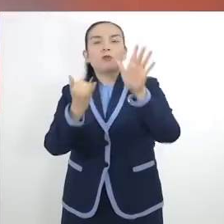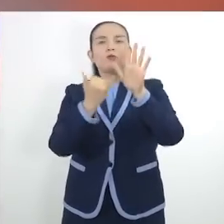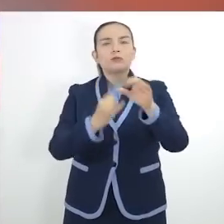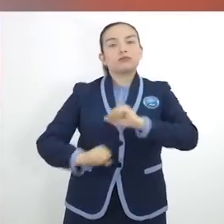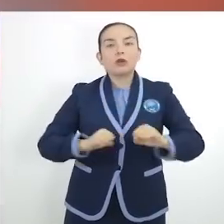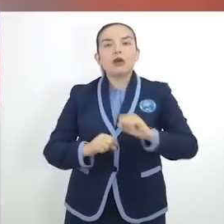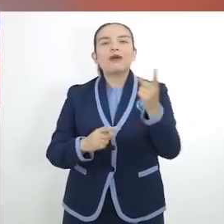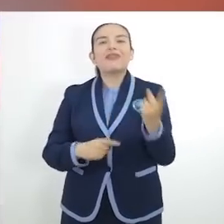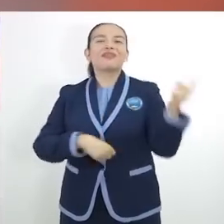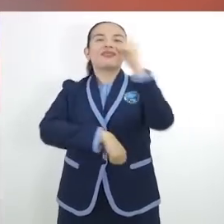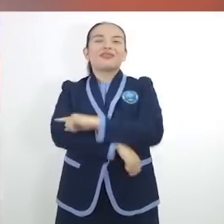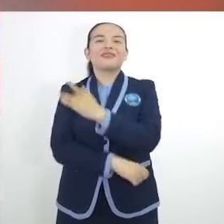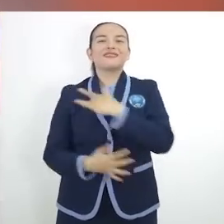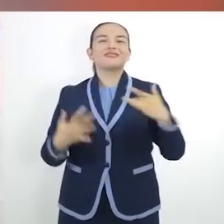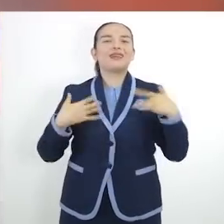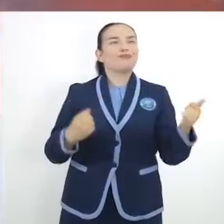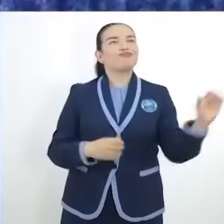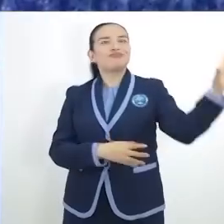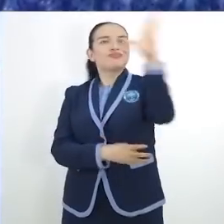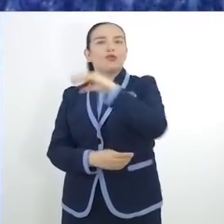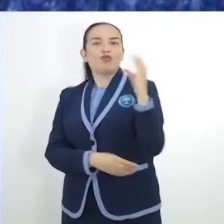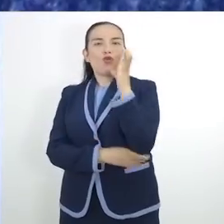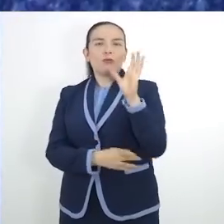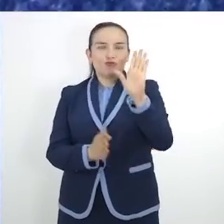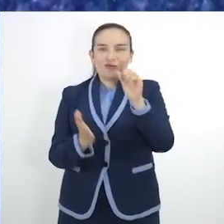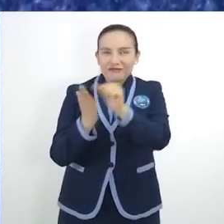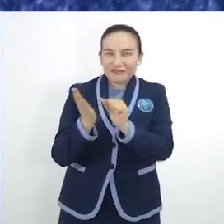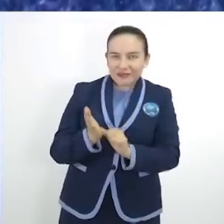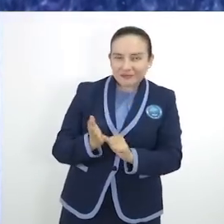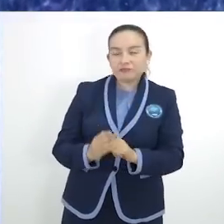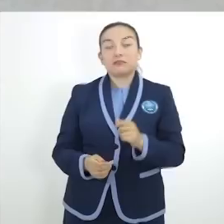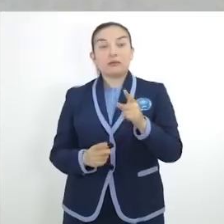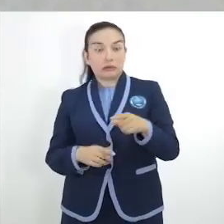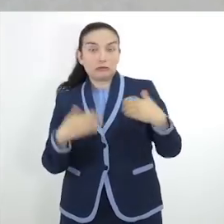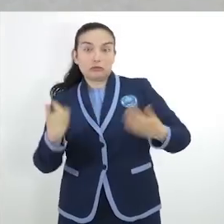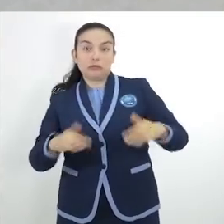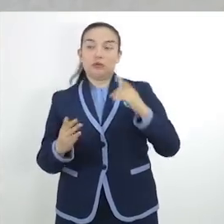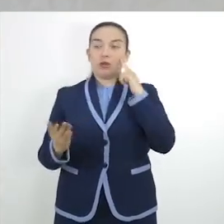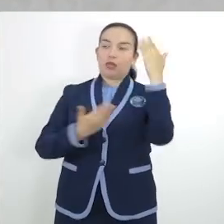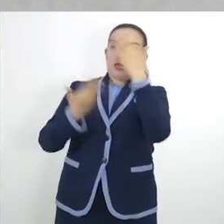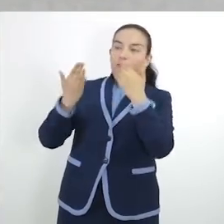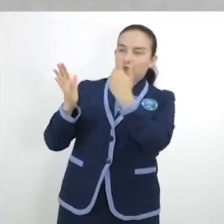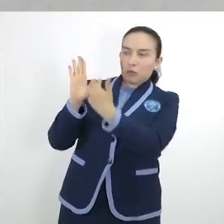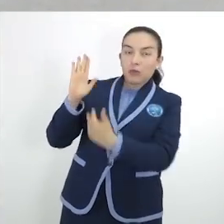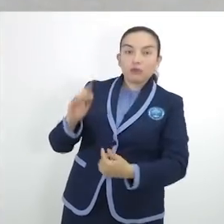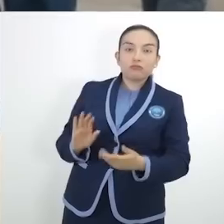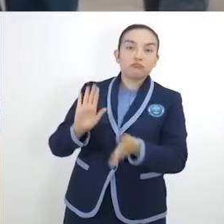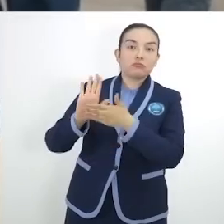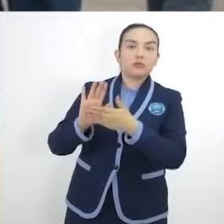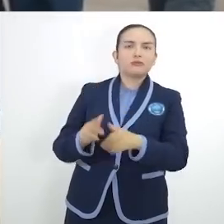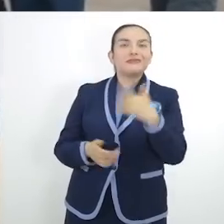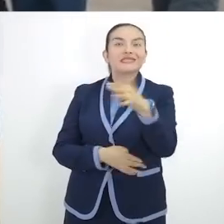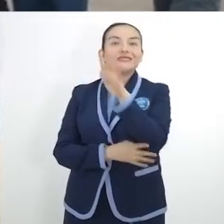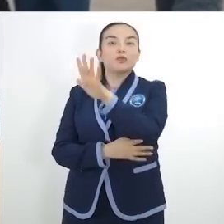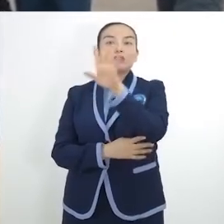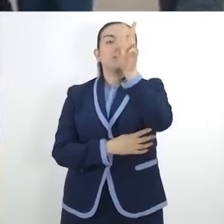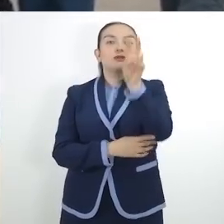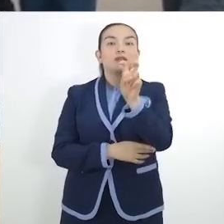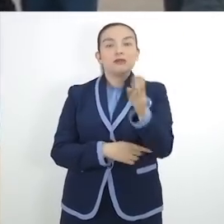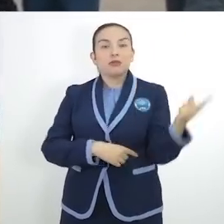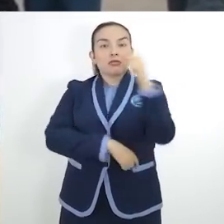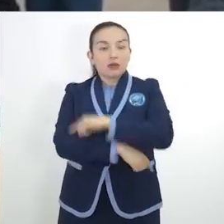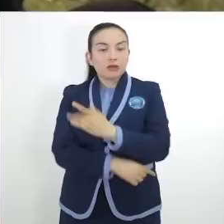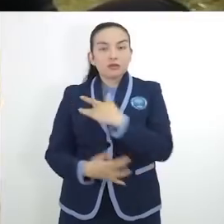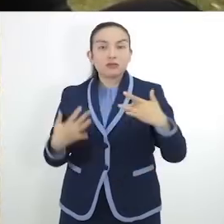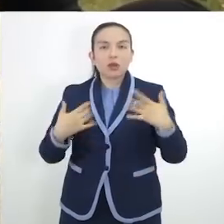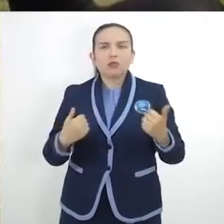a través del programa Brigadas de Salud por Colombia, con un balance altamente positivo, reflejado a la fecha en 57